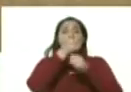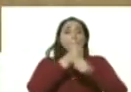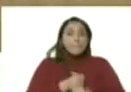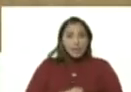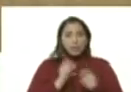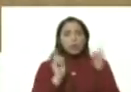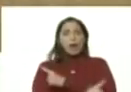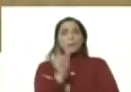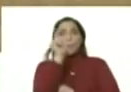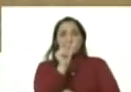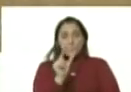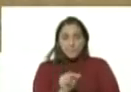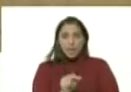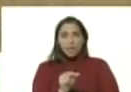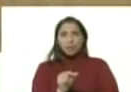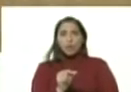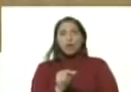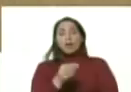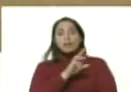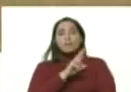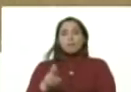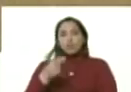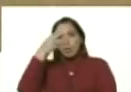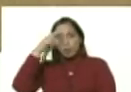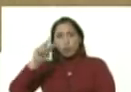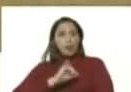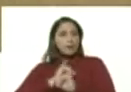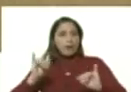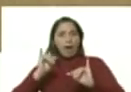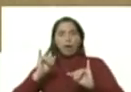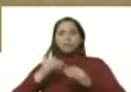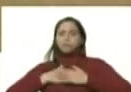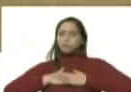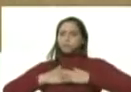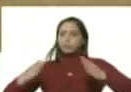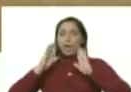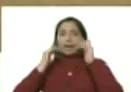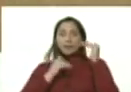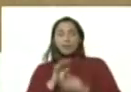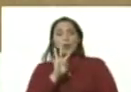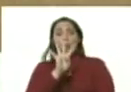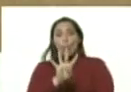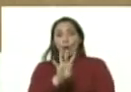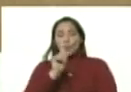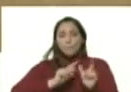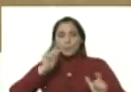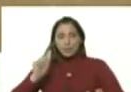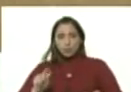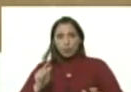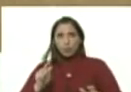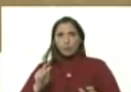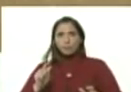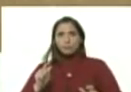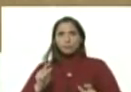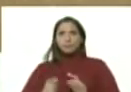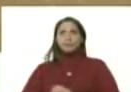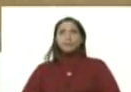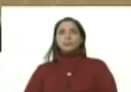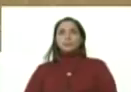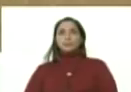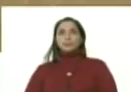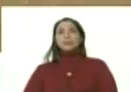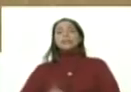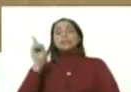trasplante. La República de Cuba ya está dispuesta a atender a 4 de los pacientes de la lista de espera, pero